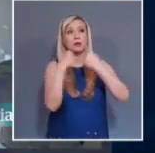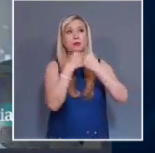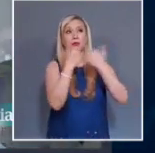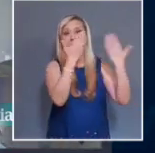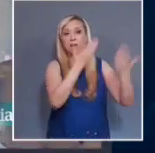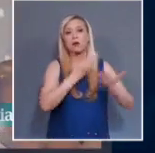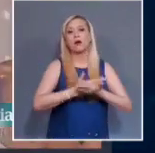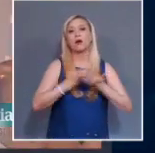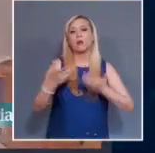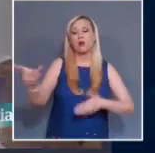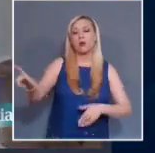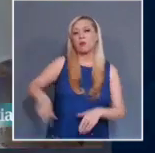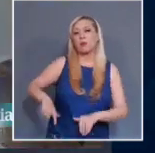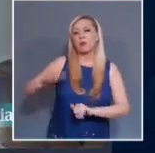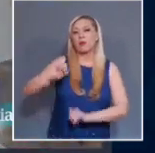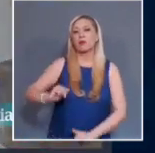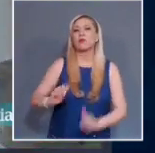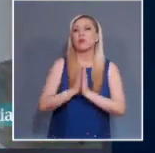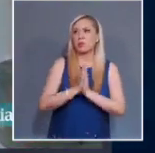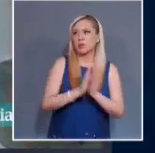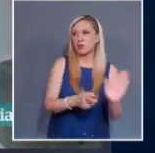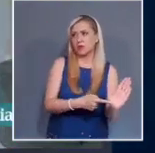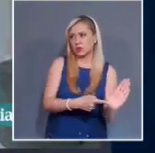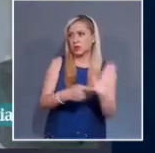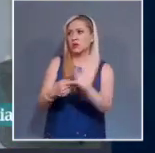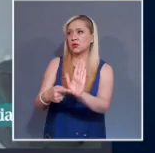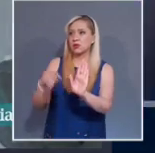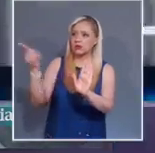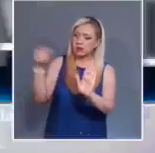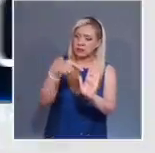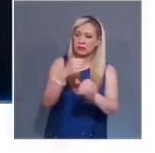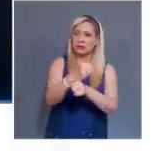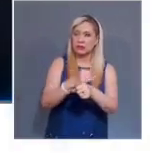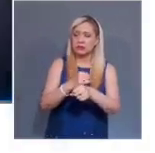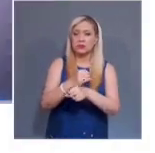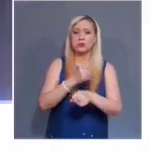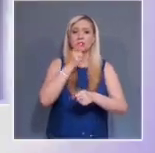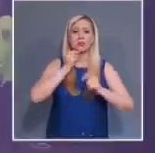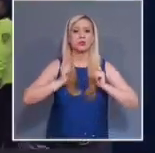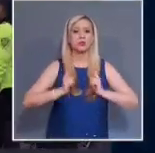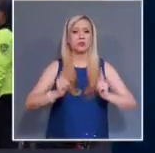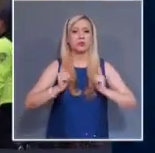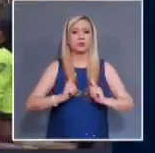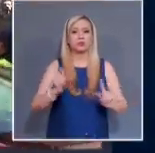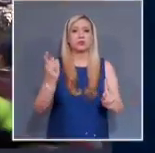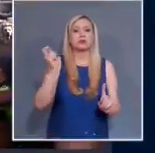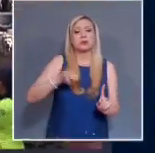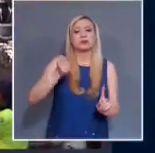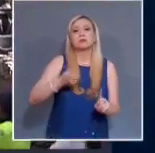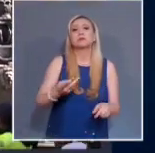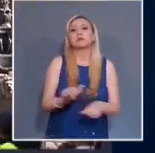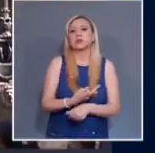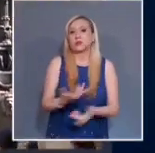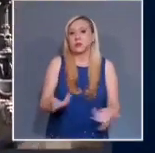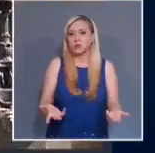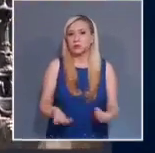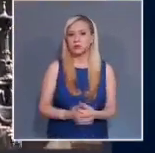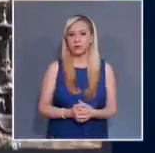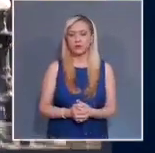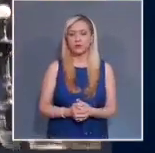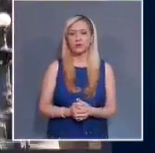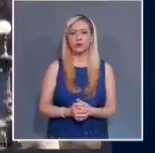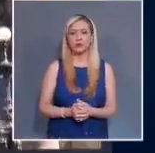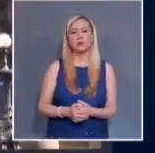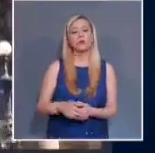de la República en la investigación que realiza sobre este incidente. Morena en el Congreso de la capital del